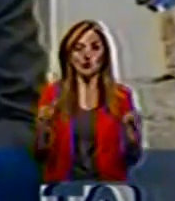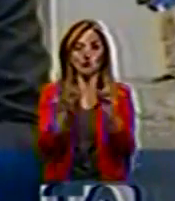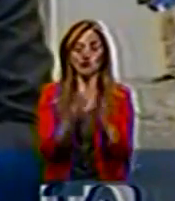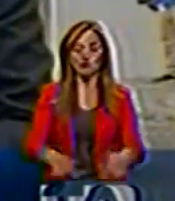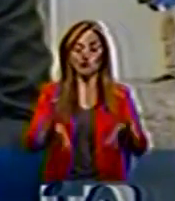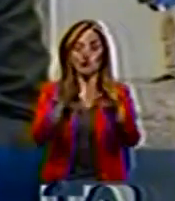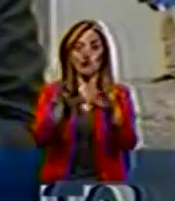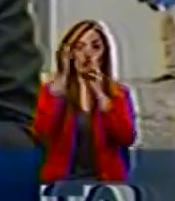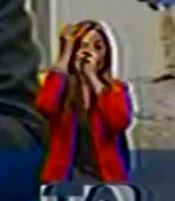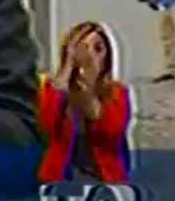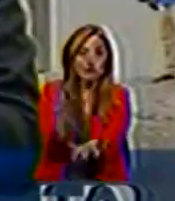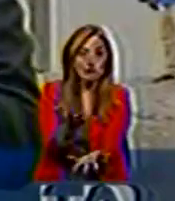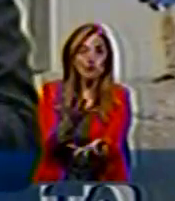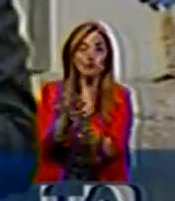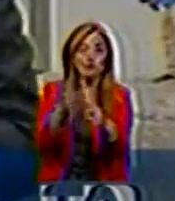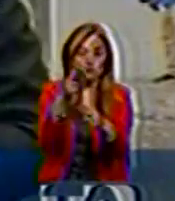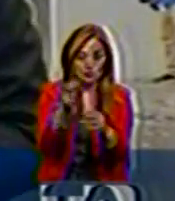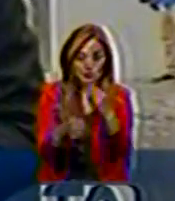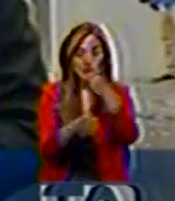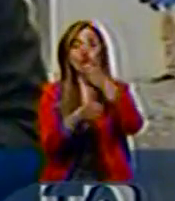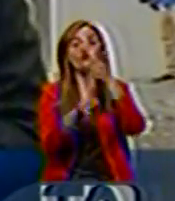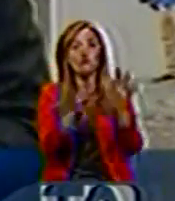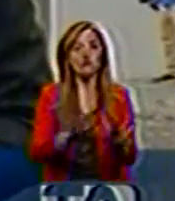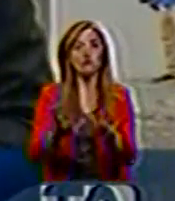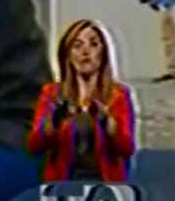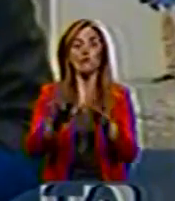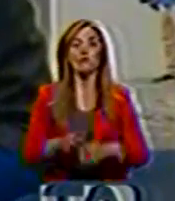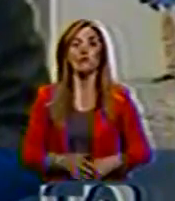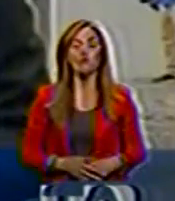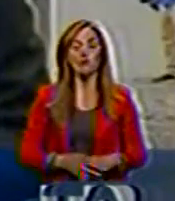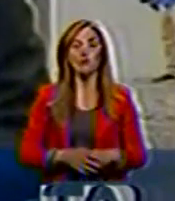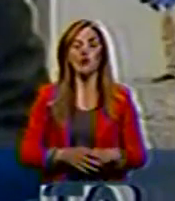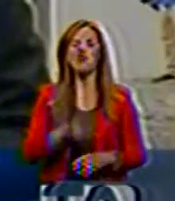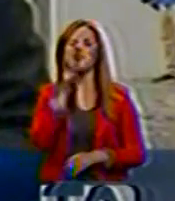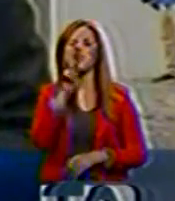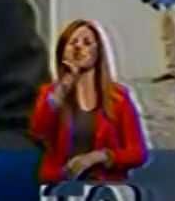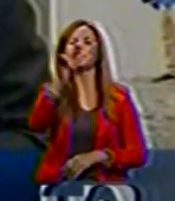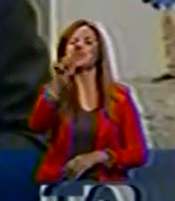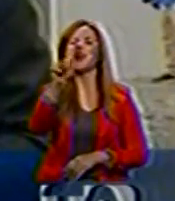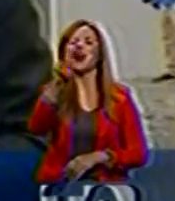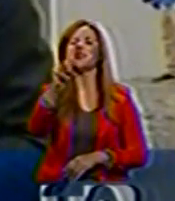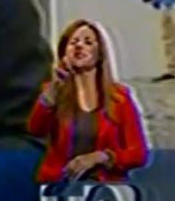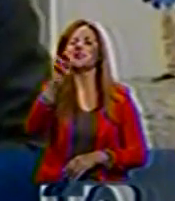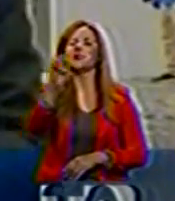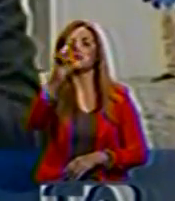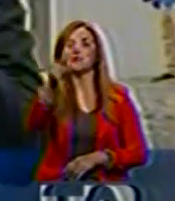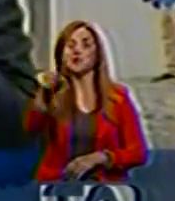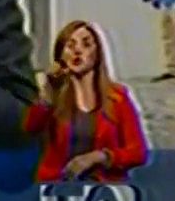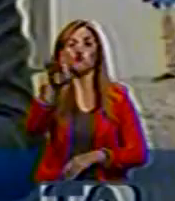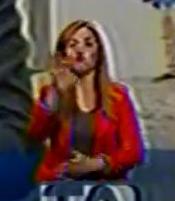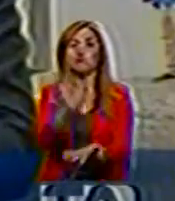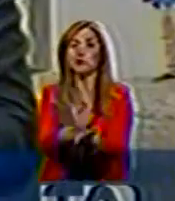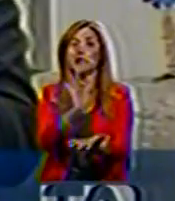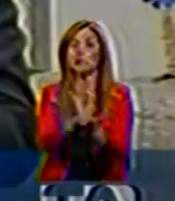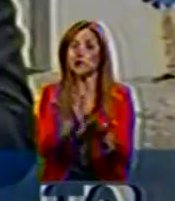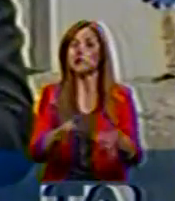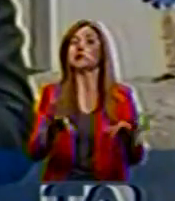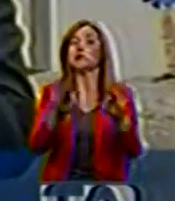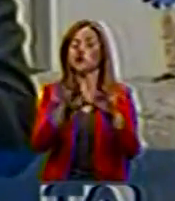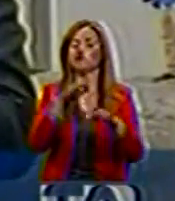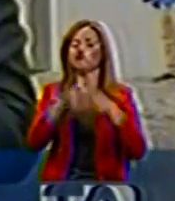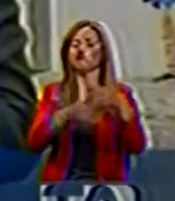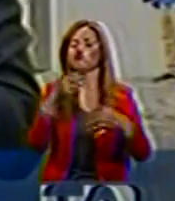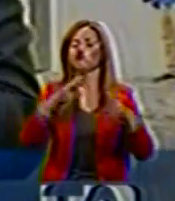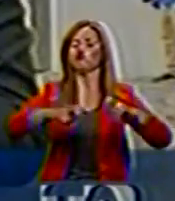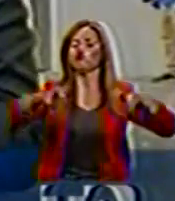información con la que pueda aportar el exsubsecretario de Fernando Alvarado, Pablo Llanes, quien ahora es ya considerado como un testigo clave dentro